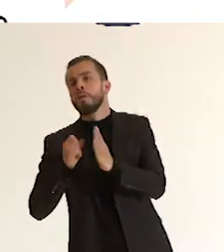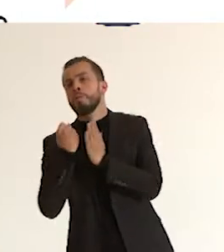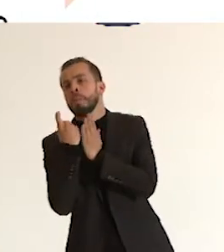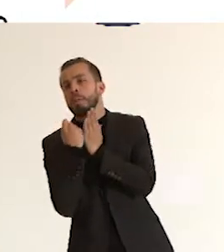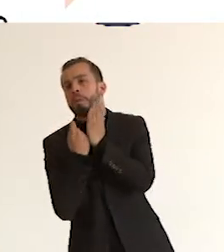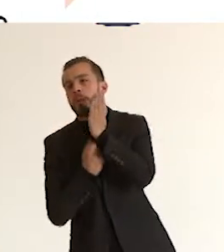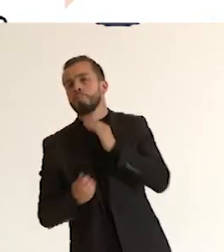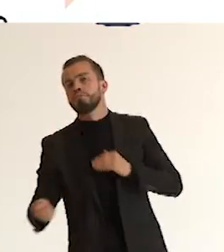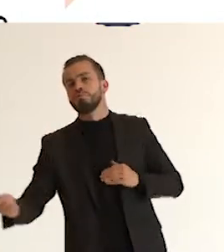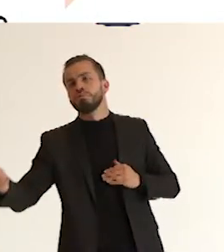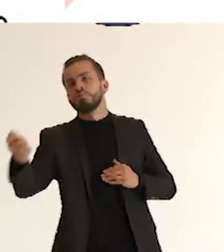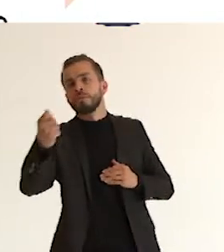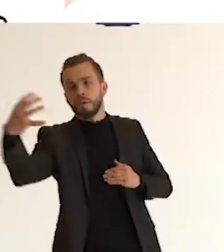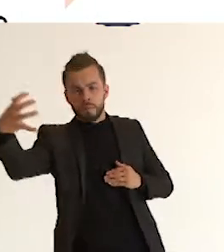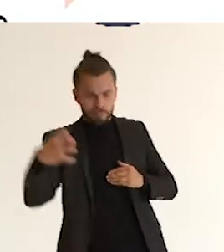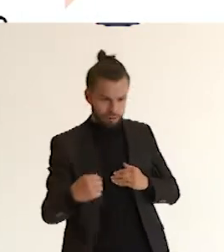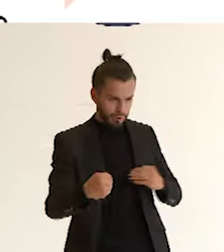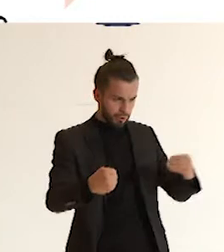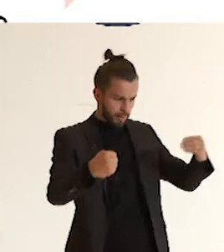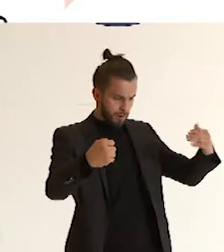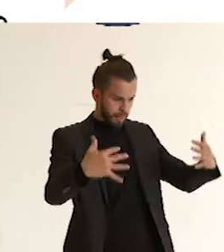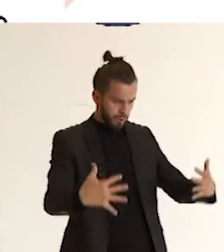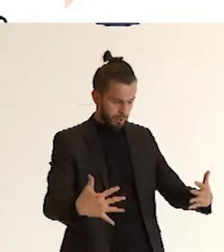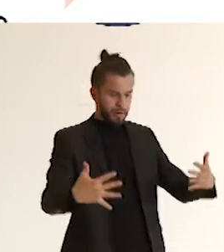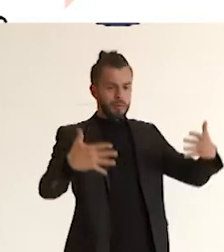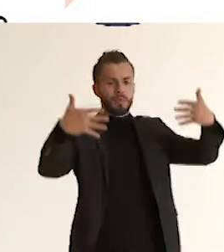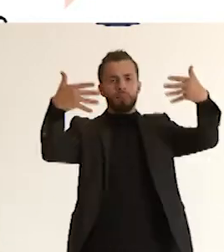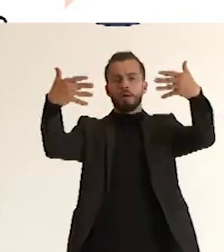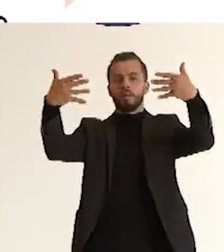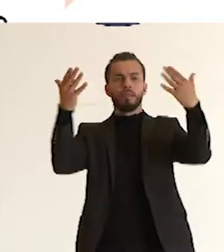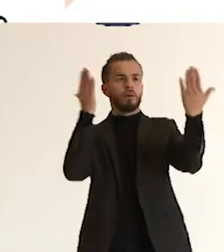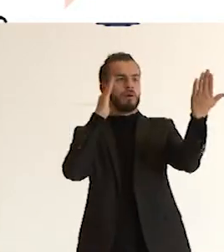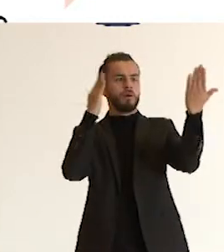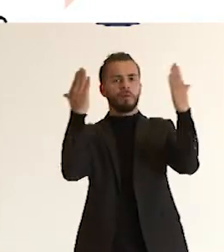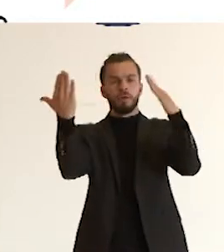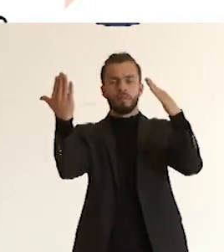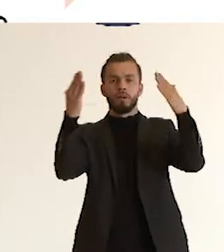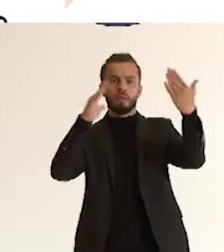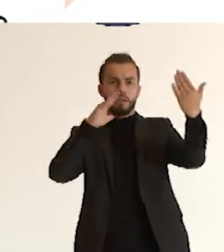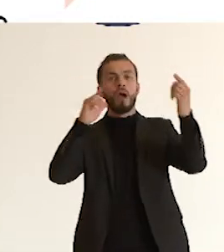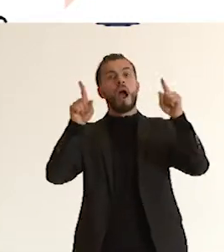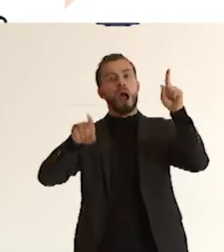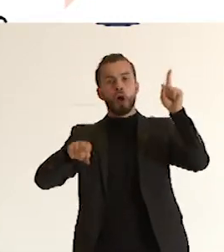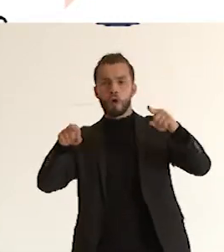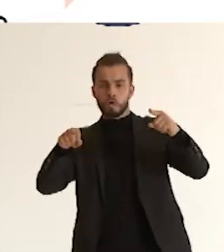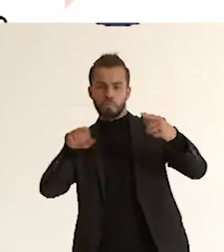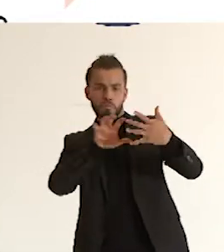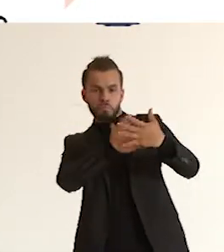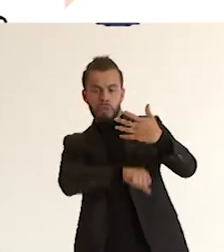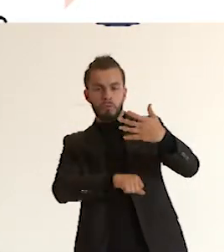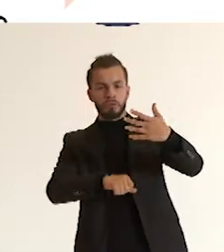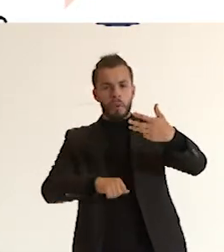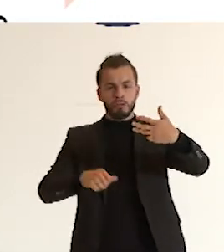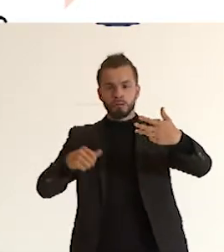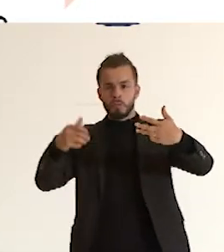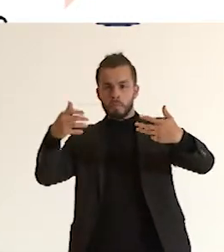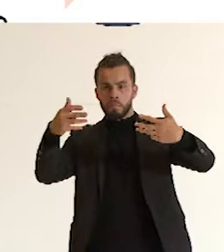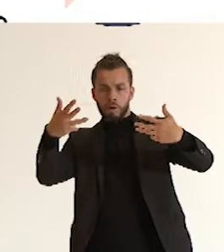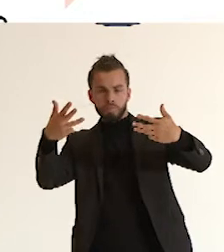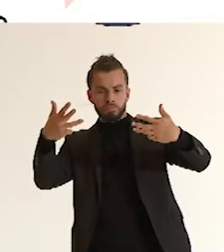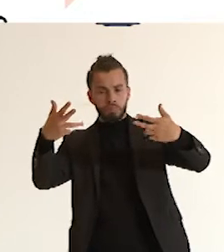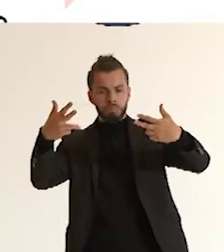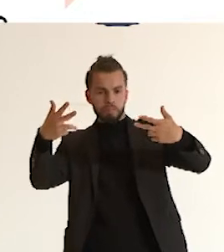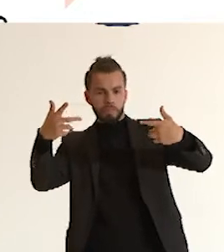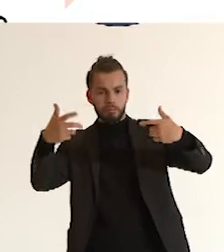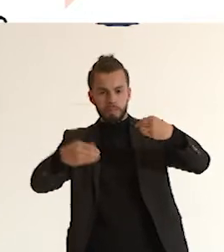que inicialmente fueron resultados de aprendizaje encontrados o sea los fuimos encontrando los fuimos levantando los fuimos incorporando al modelo y se